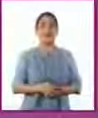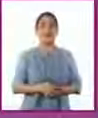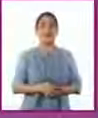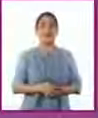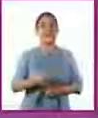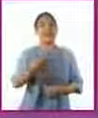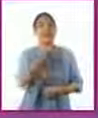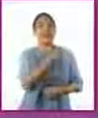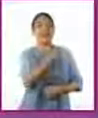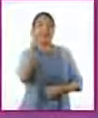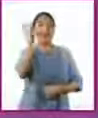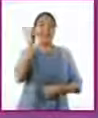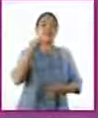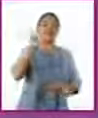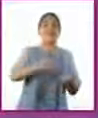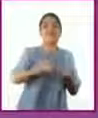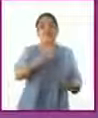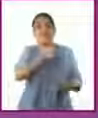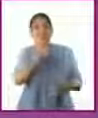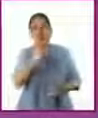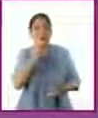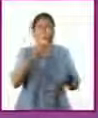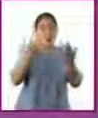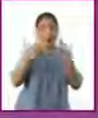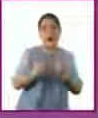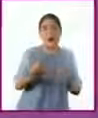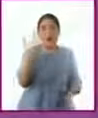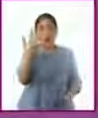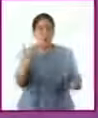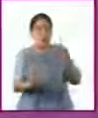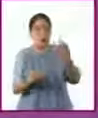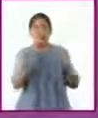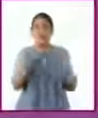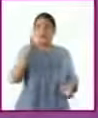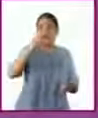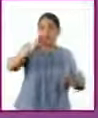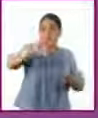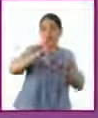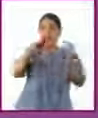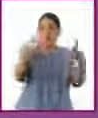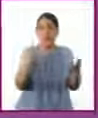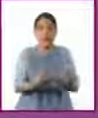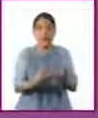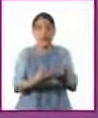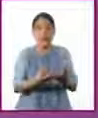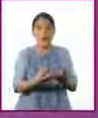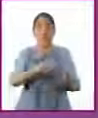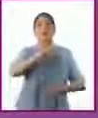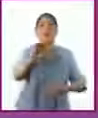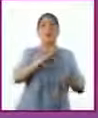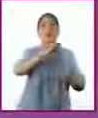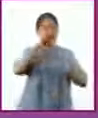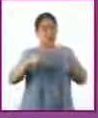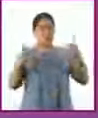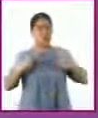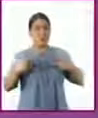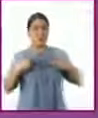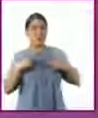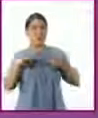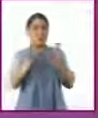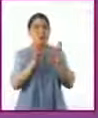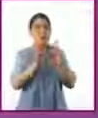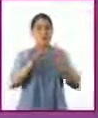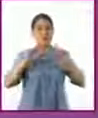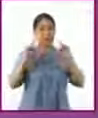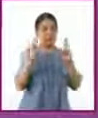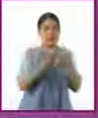Dicen los viejos que en otro tiempo no había fuego en el mundo y todos los seres se reunieron para ver